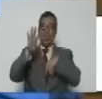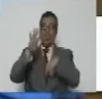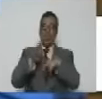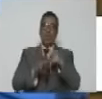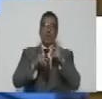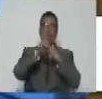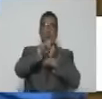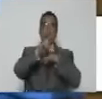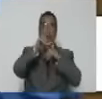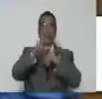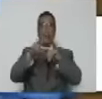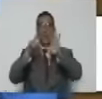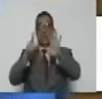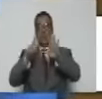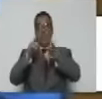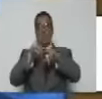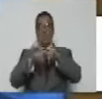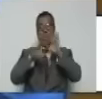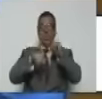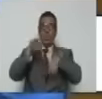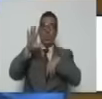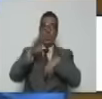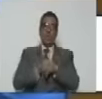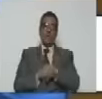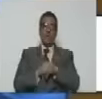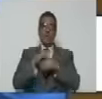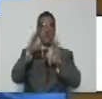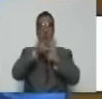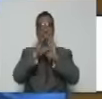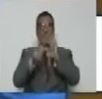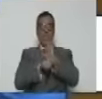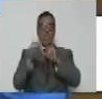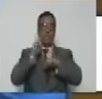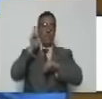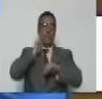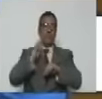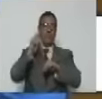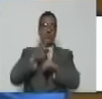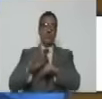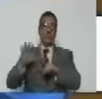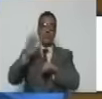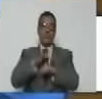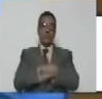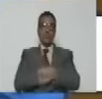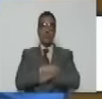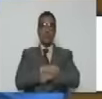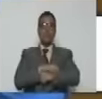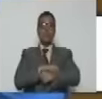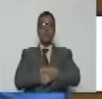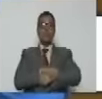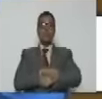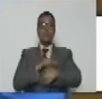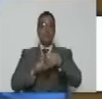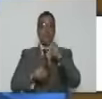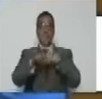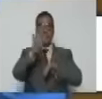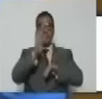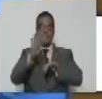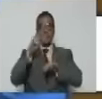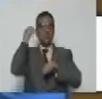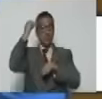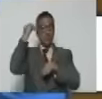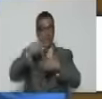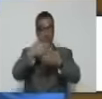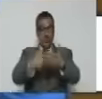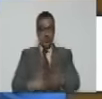y 236, numeral 15 de la Constitución de la República Bolivariana de Venezuela. Cuarto, considerar